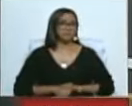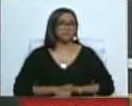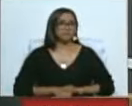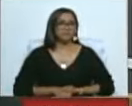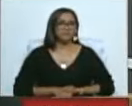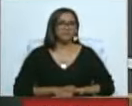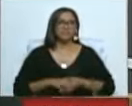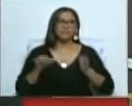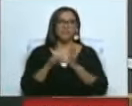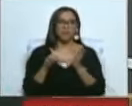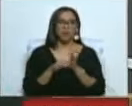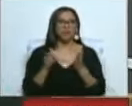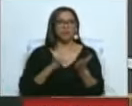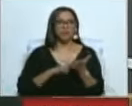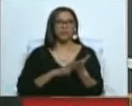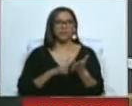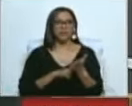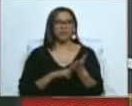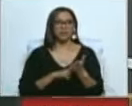¿De dónde? En verdad.